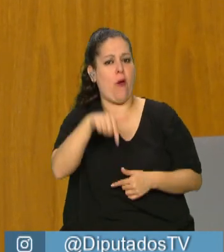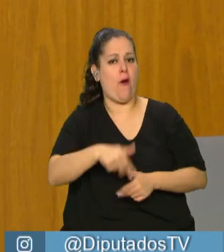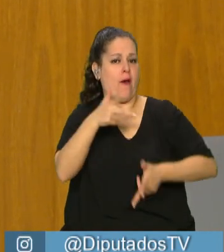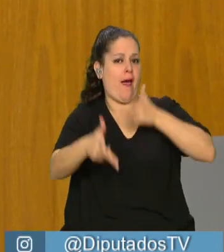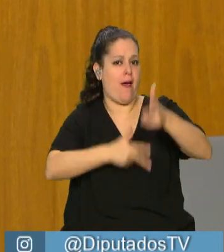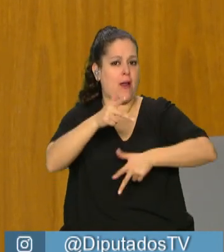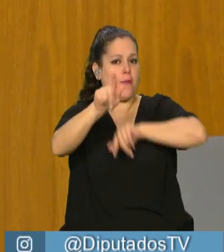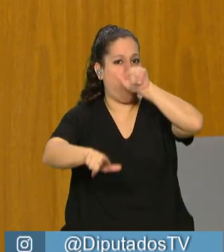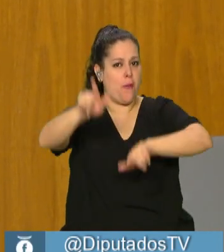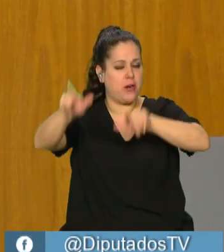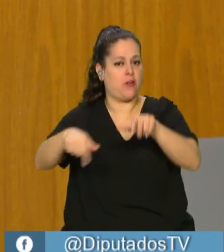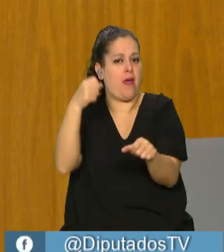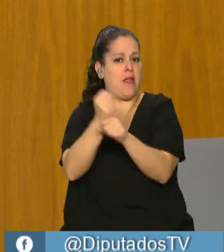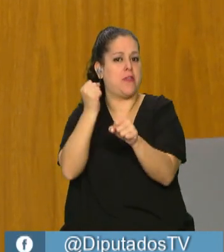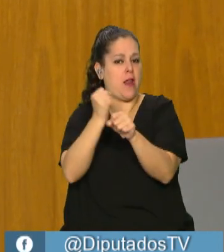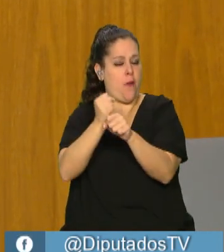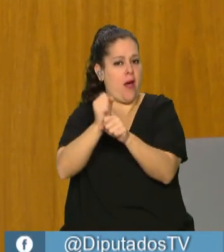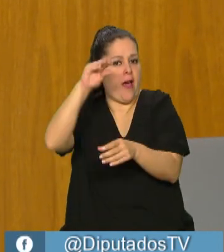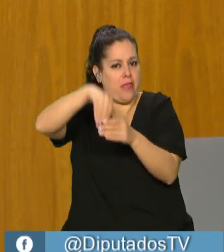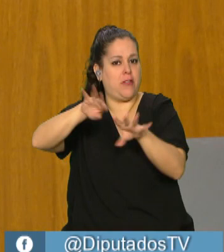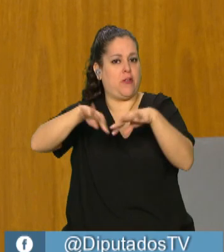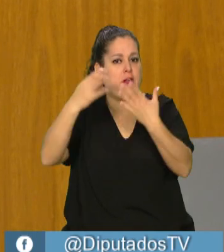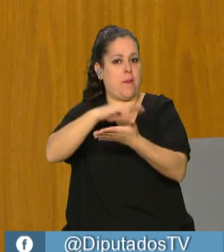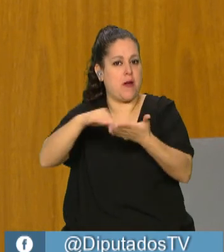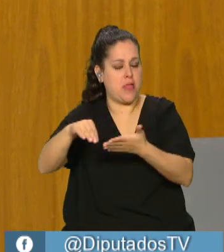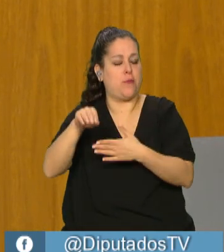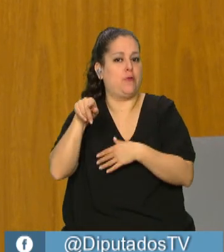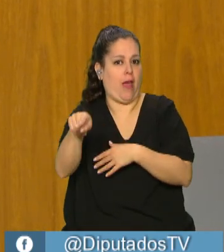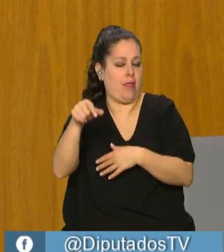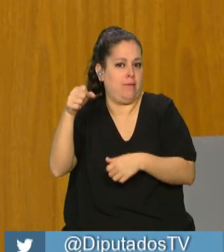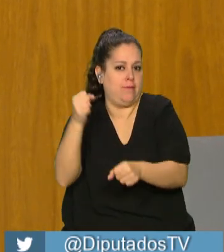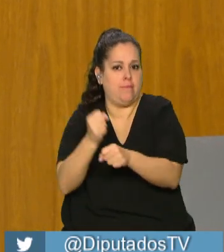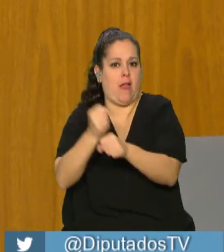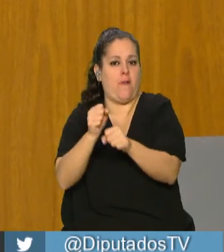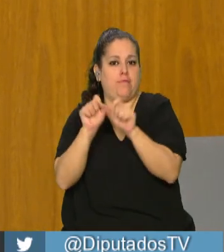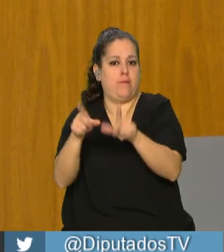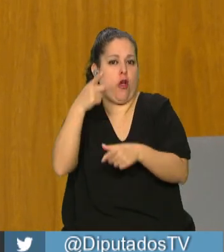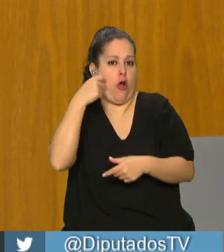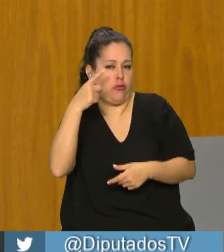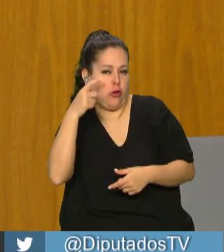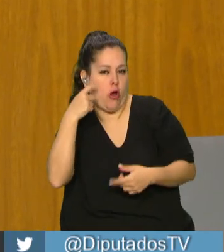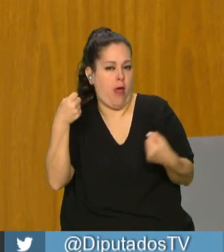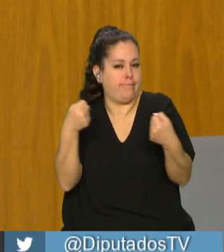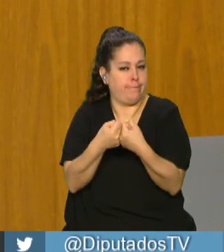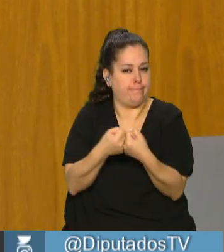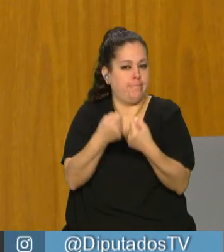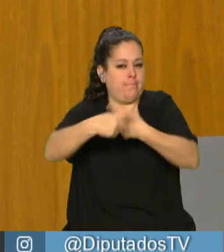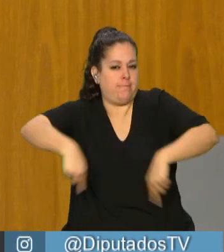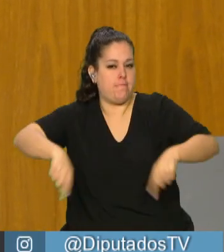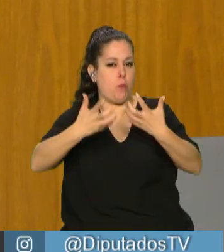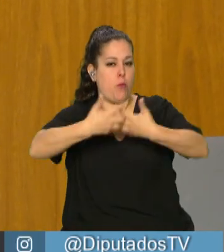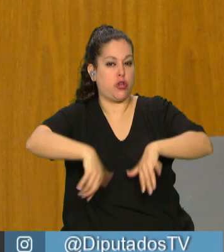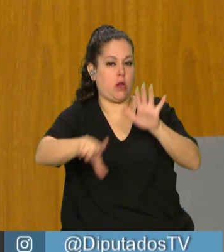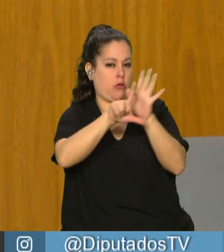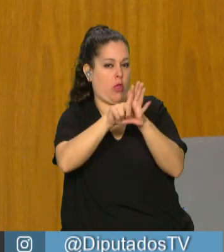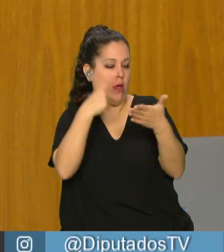función muy importante en la Cámara de Diputados, que es garantizar, controlar y supervisar la legalidad de los proyectos de ley que se